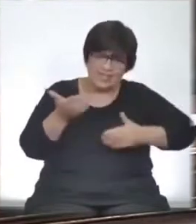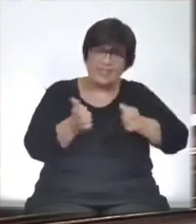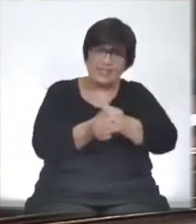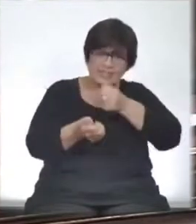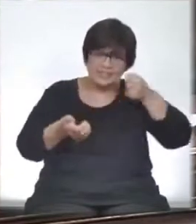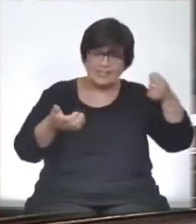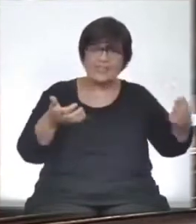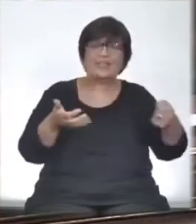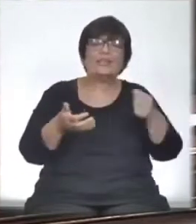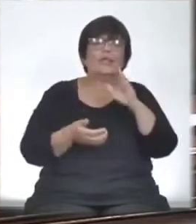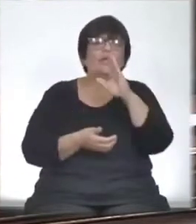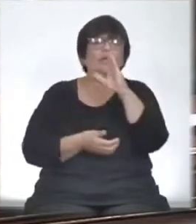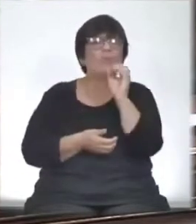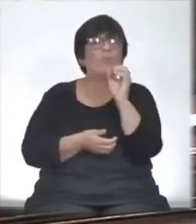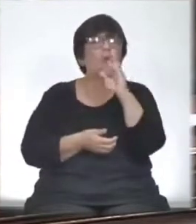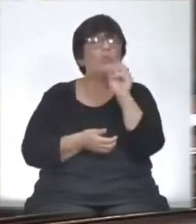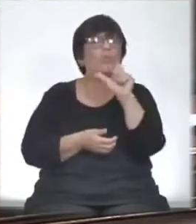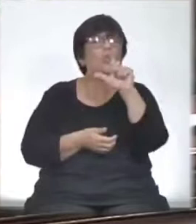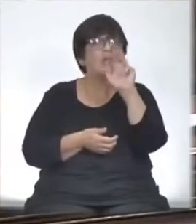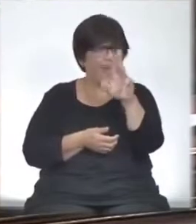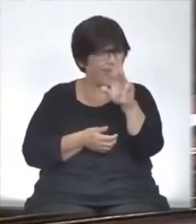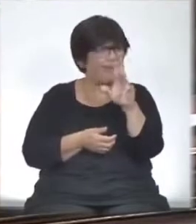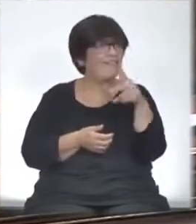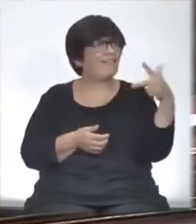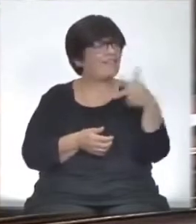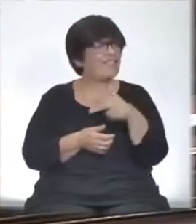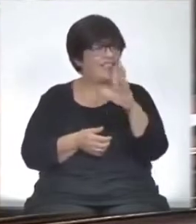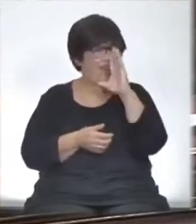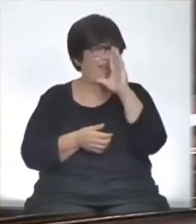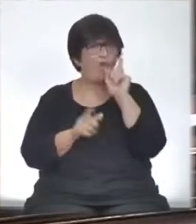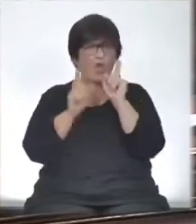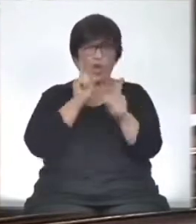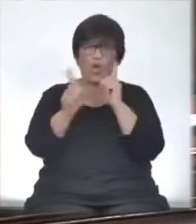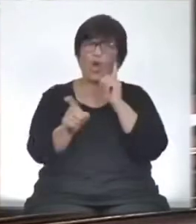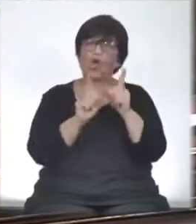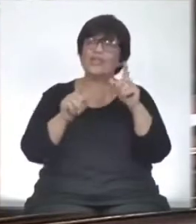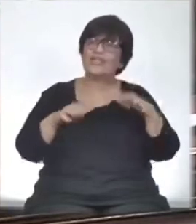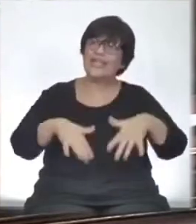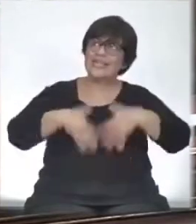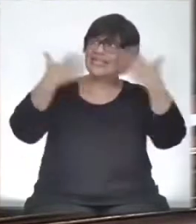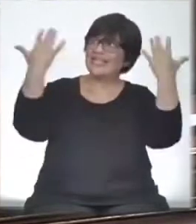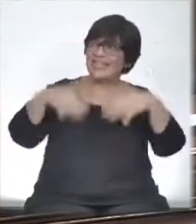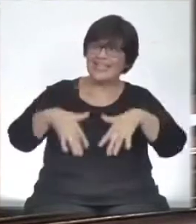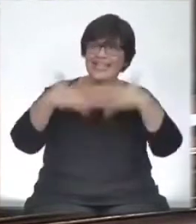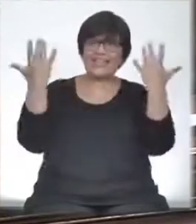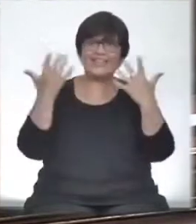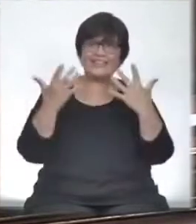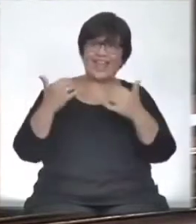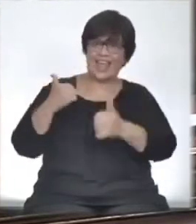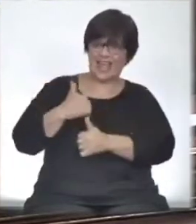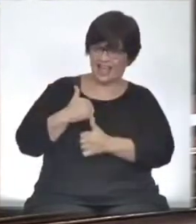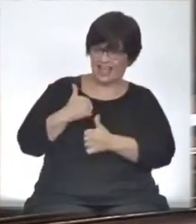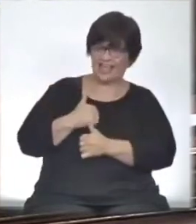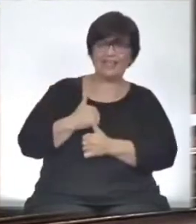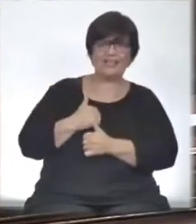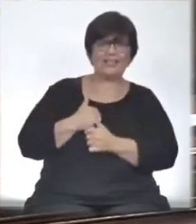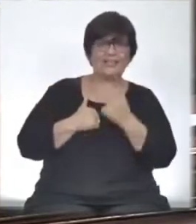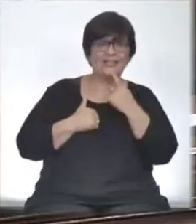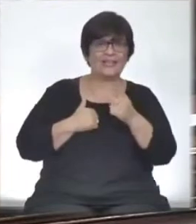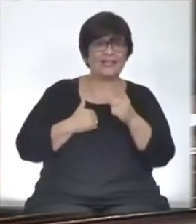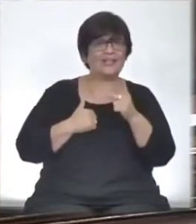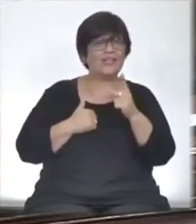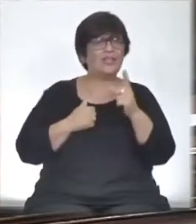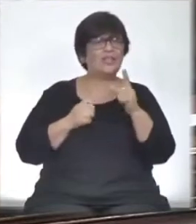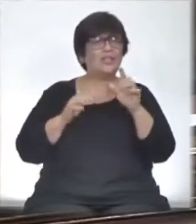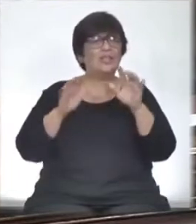del Popular, creo que de un 11 de febrero, celebrando el pronunciamiento de las Fuerzas Armadas el 9 de